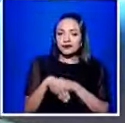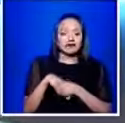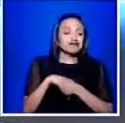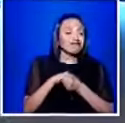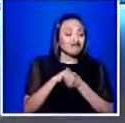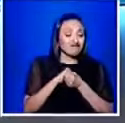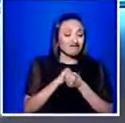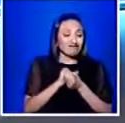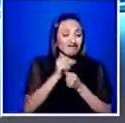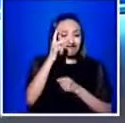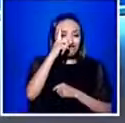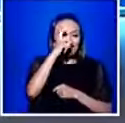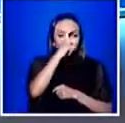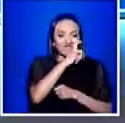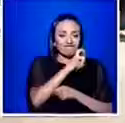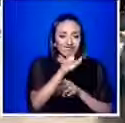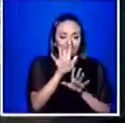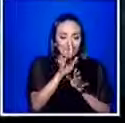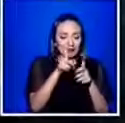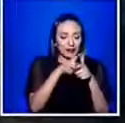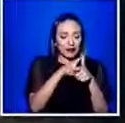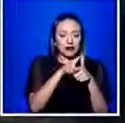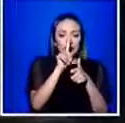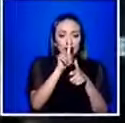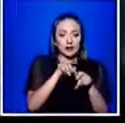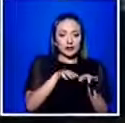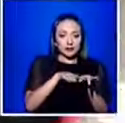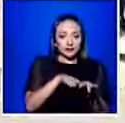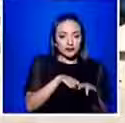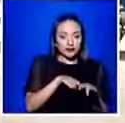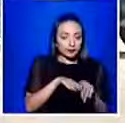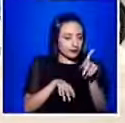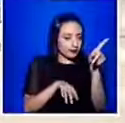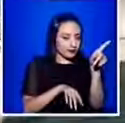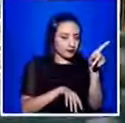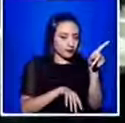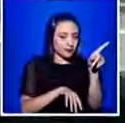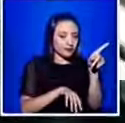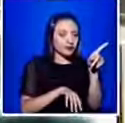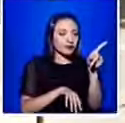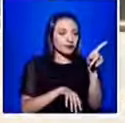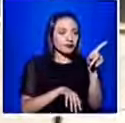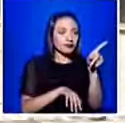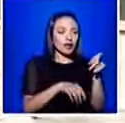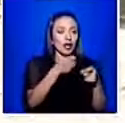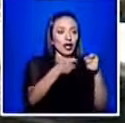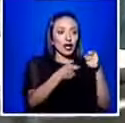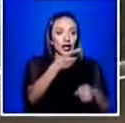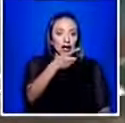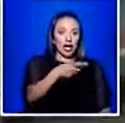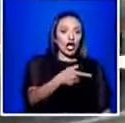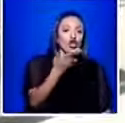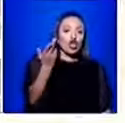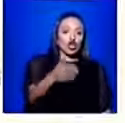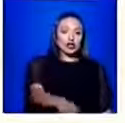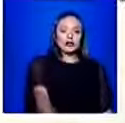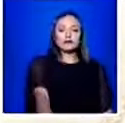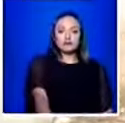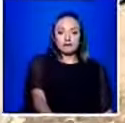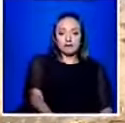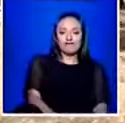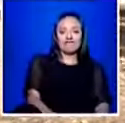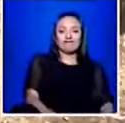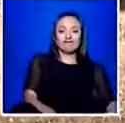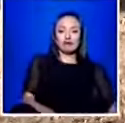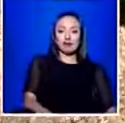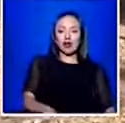Pesadísimo, pesadísimo. Vamos a mostrarles primero la congestión vehicular, cómo está, de los vehículos que vienen, sobre todo del Valle de los Chillos, de San